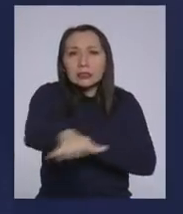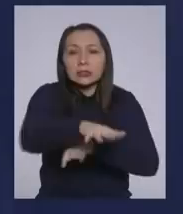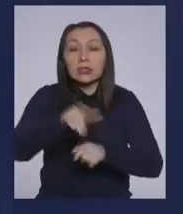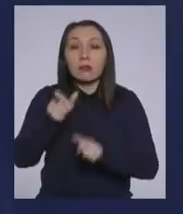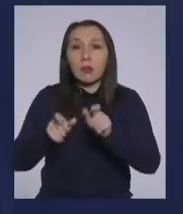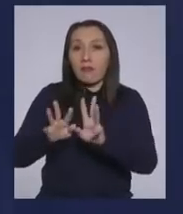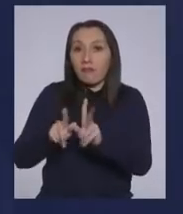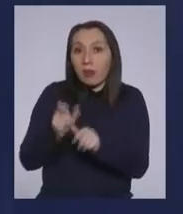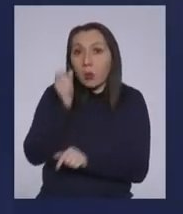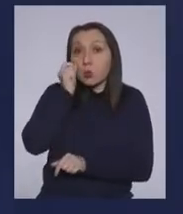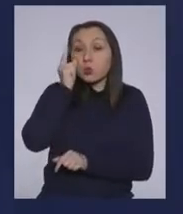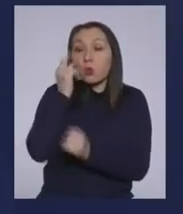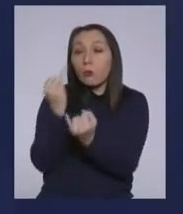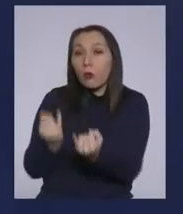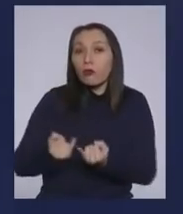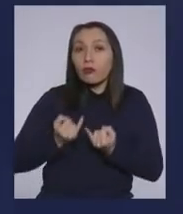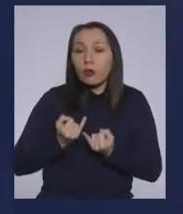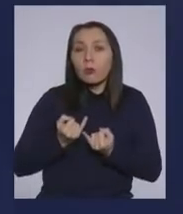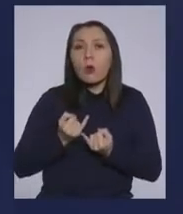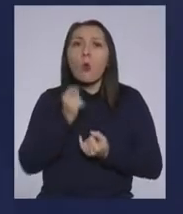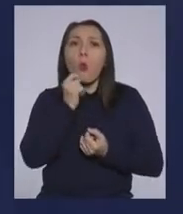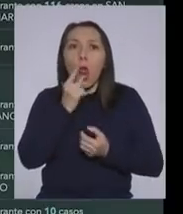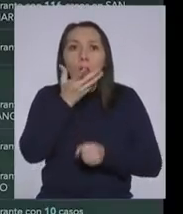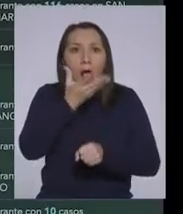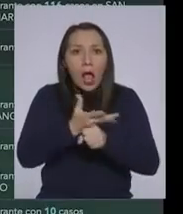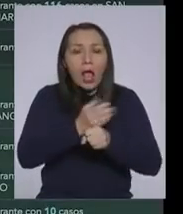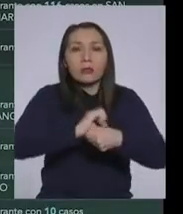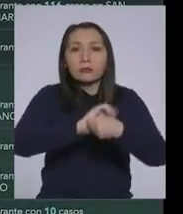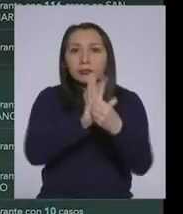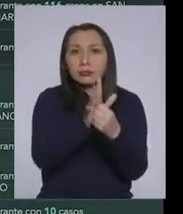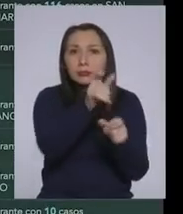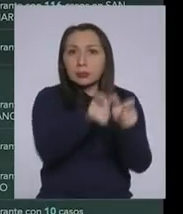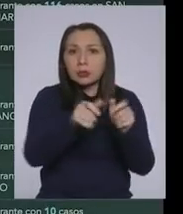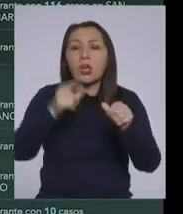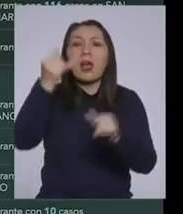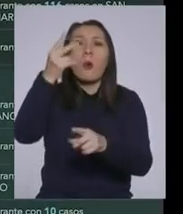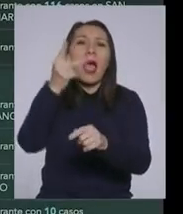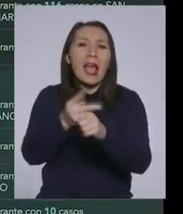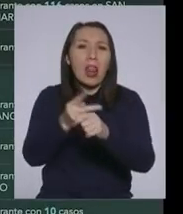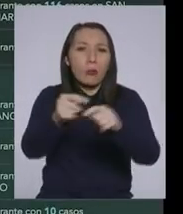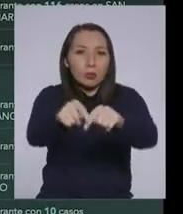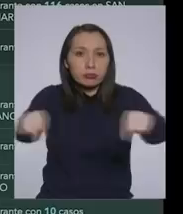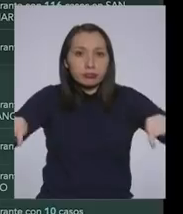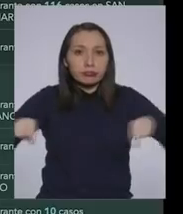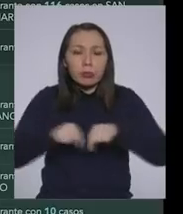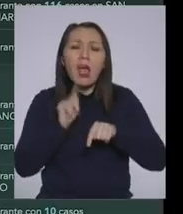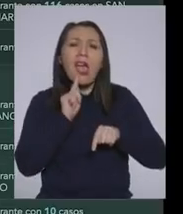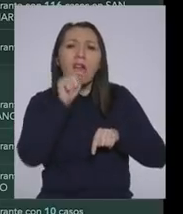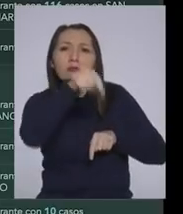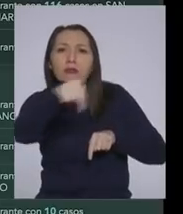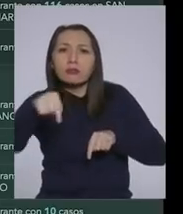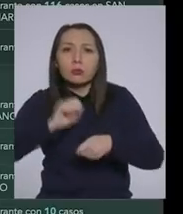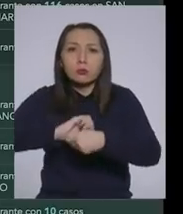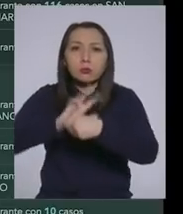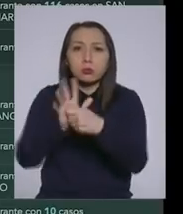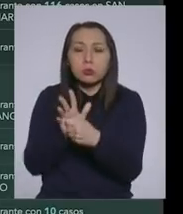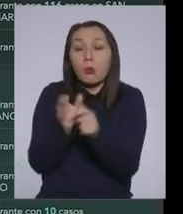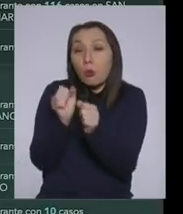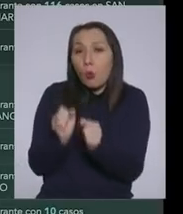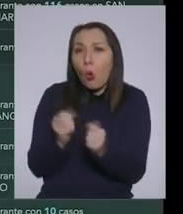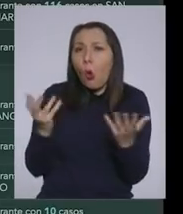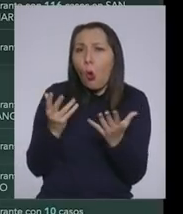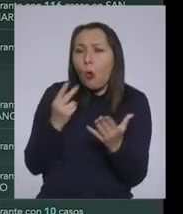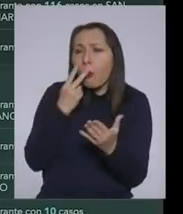familias conozcan la información de casos activos por kilómetro cuadrado, que vean la posibilidad de cómo se ha